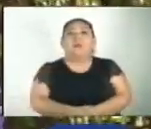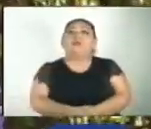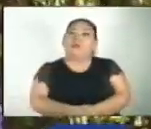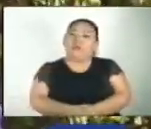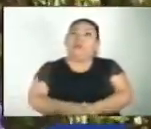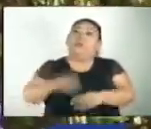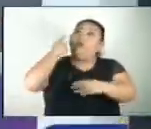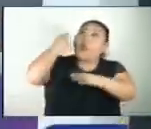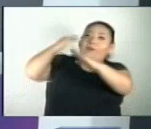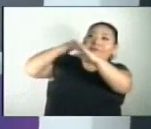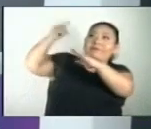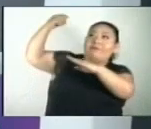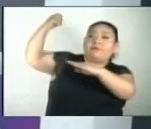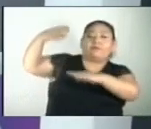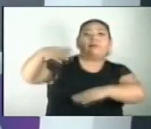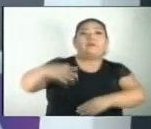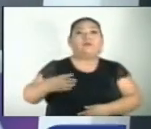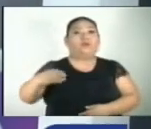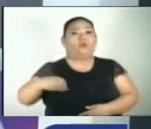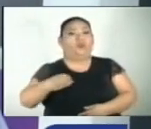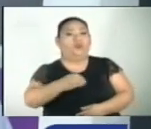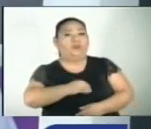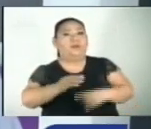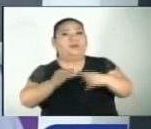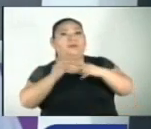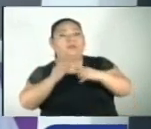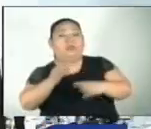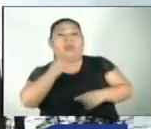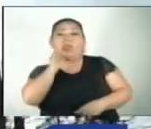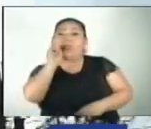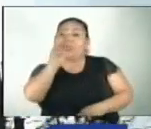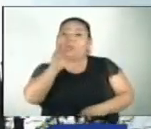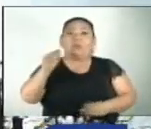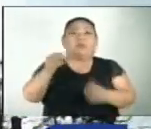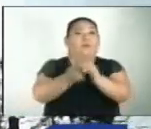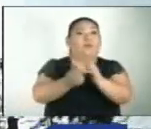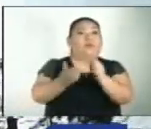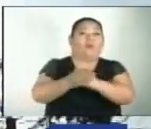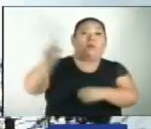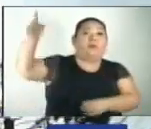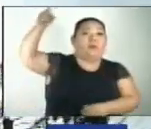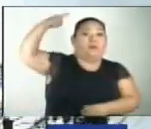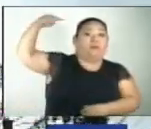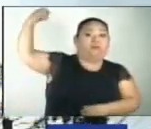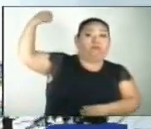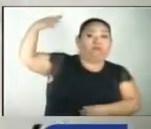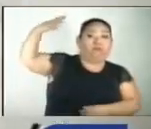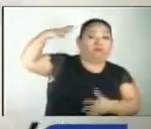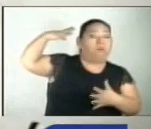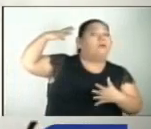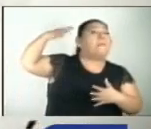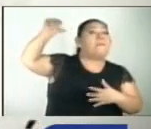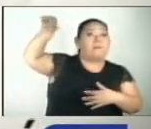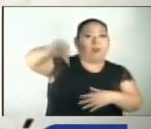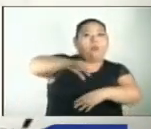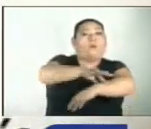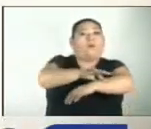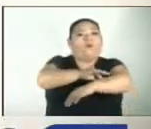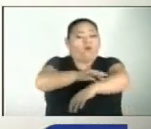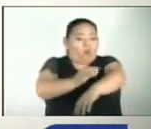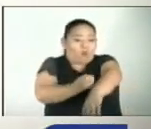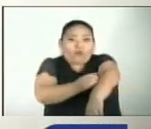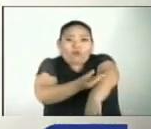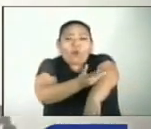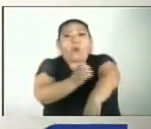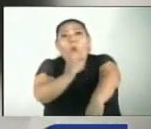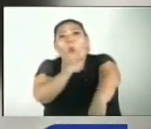Debajo de la sombra. Debajo de la sombra, exacto. Expertos en salud afirman que pasar mucho tiempo bajo la radiación solar puede provocar daños que van desde quemaduras